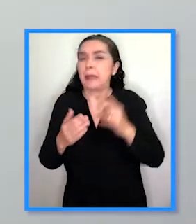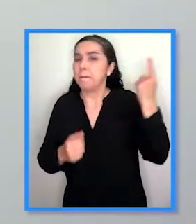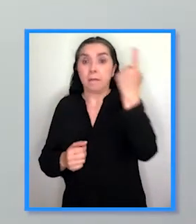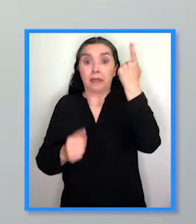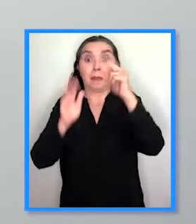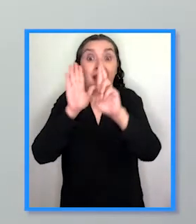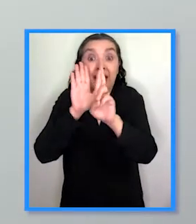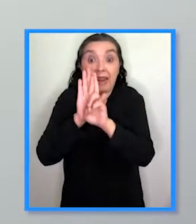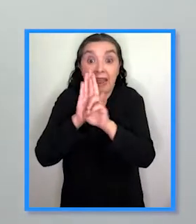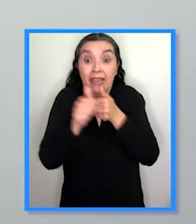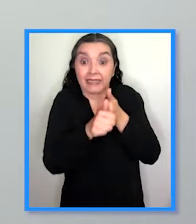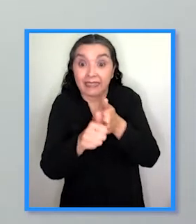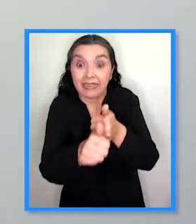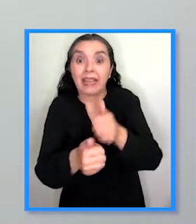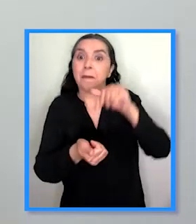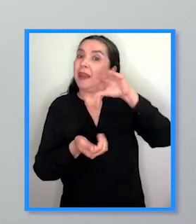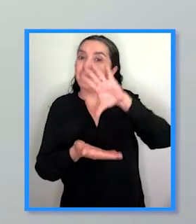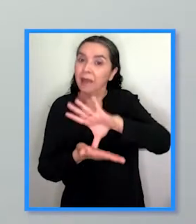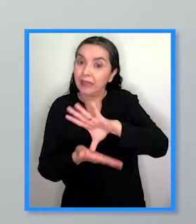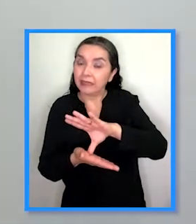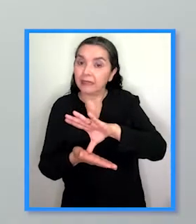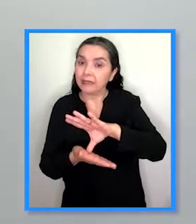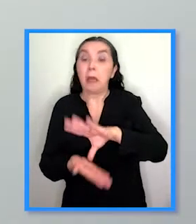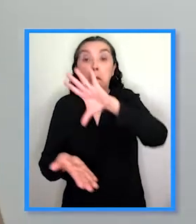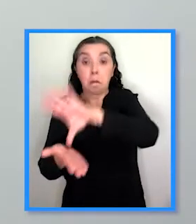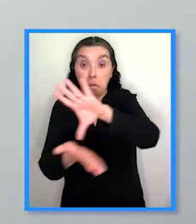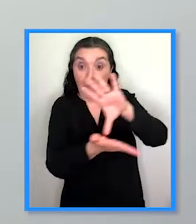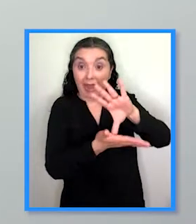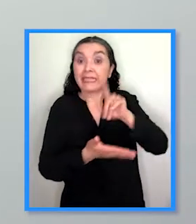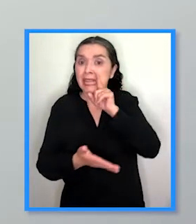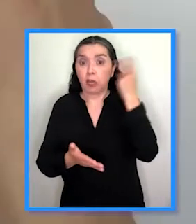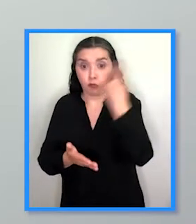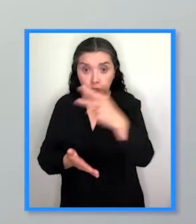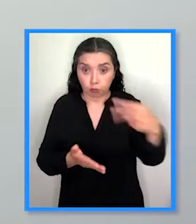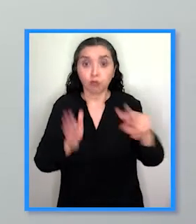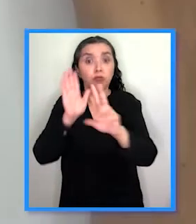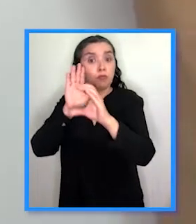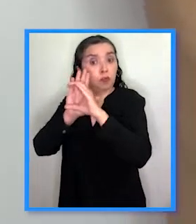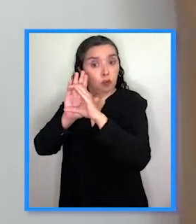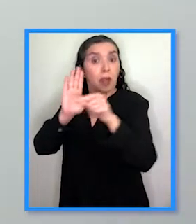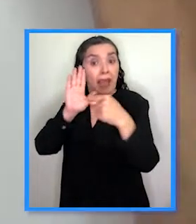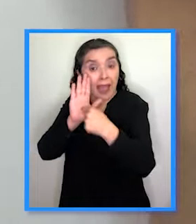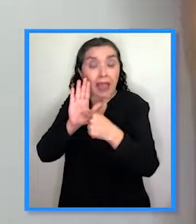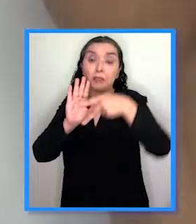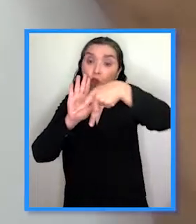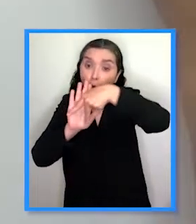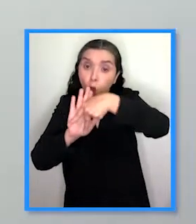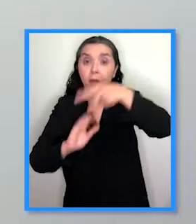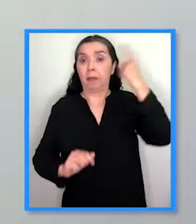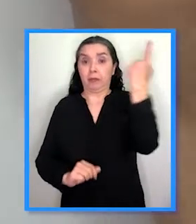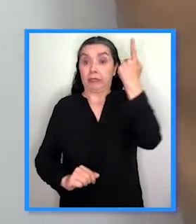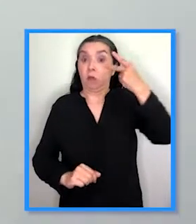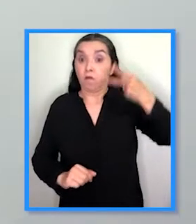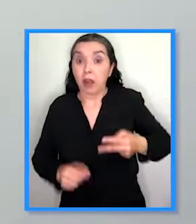principales reglas que sirven de guía para un país. Cada país tiene su propia Constitución, y en ella encontramos normas, principios,